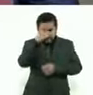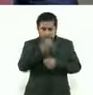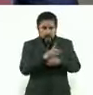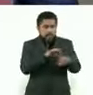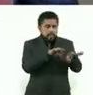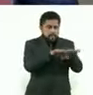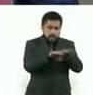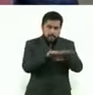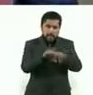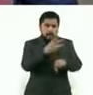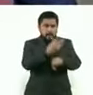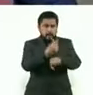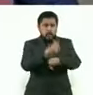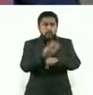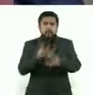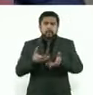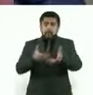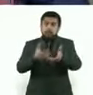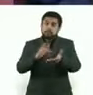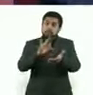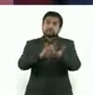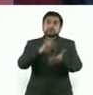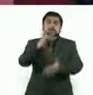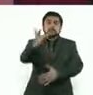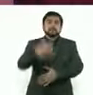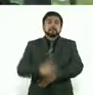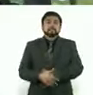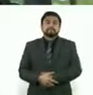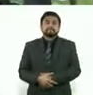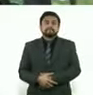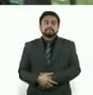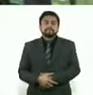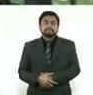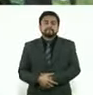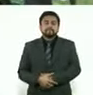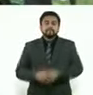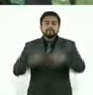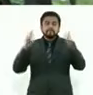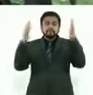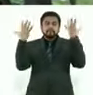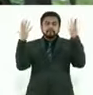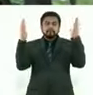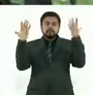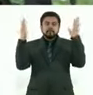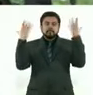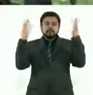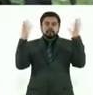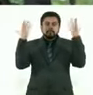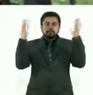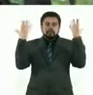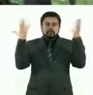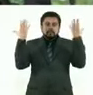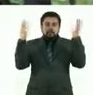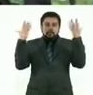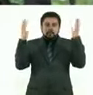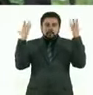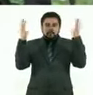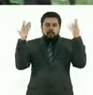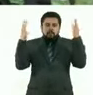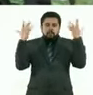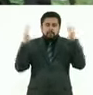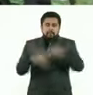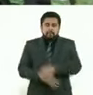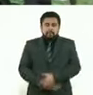trabajos. Pues gracias. Agradecemos la participación del maestro Jesús Antonio Esteva Medina.